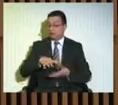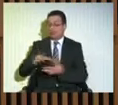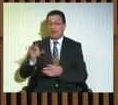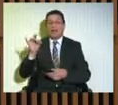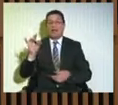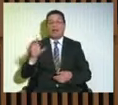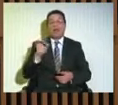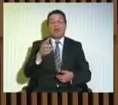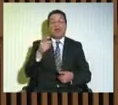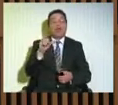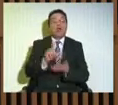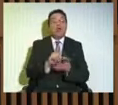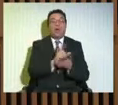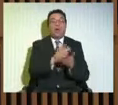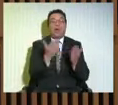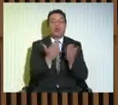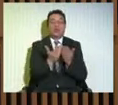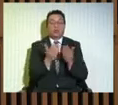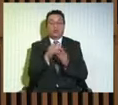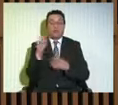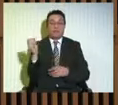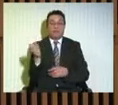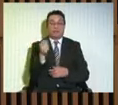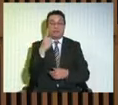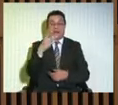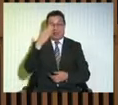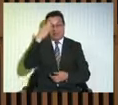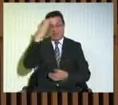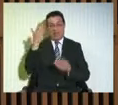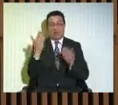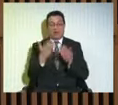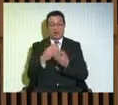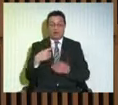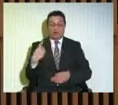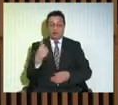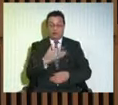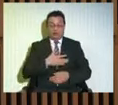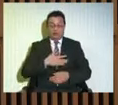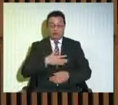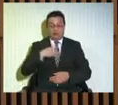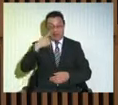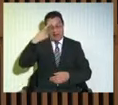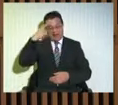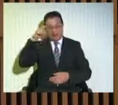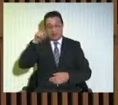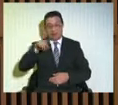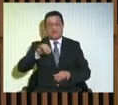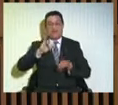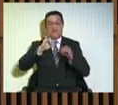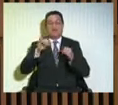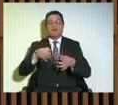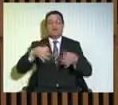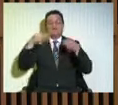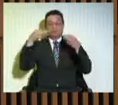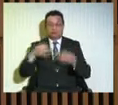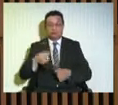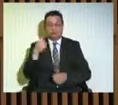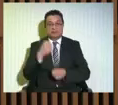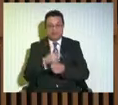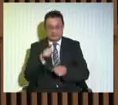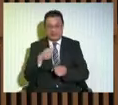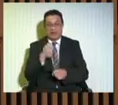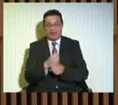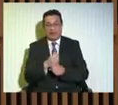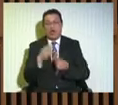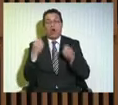cada puesto para cada estudiante el primer día de clase. Y nosotros creemos que esa es la forma correcta de trabajar, y eso es trabajar